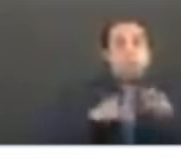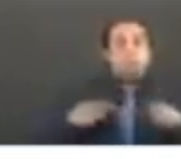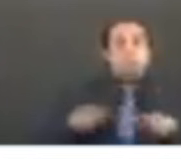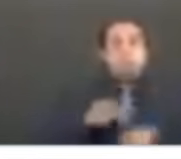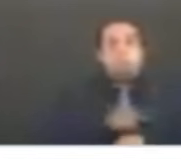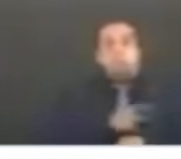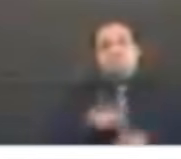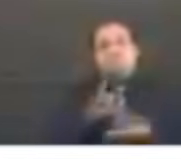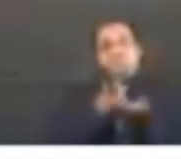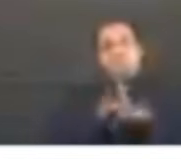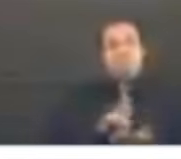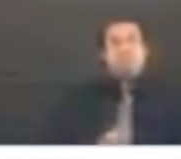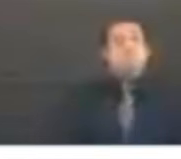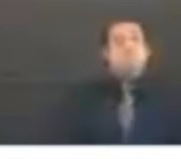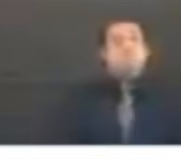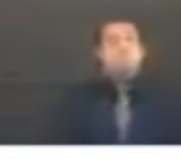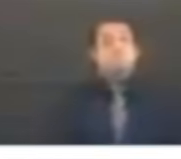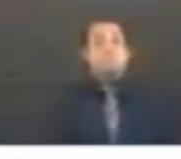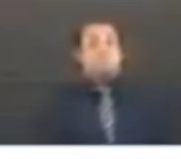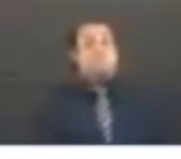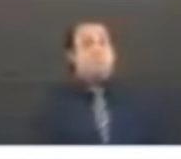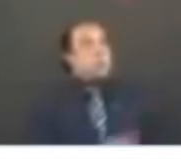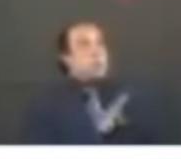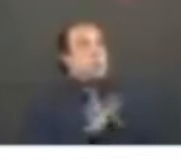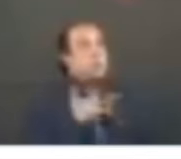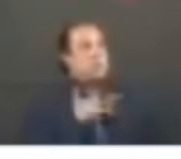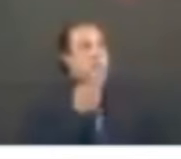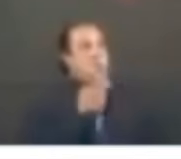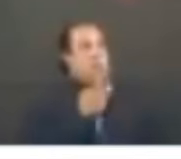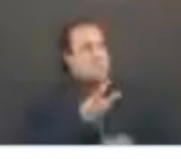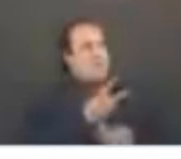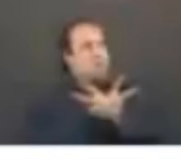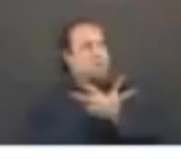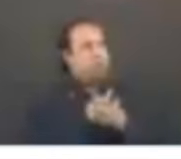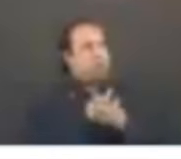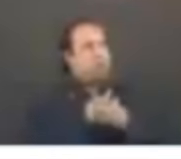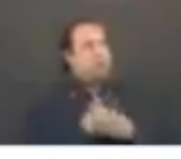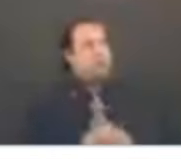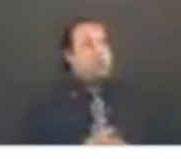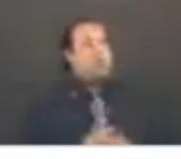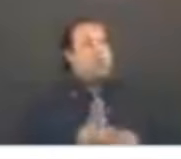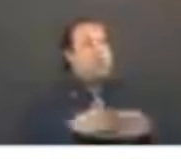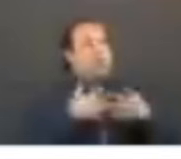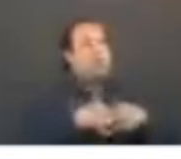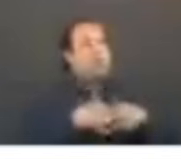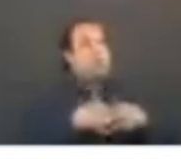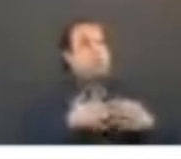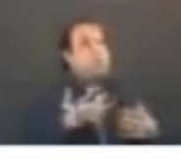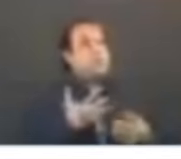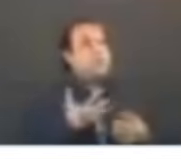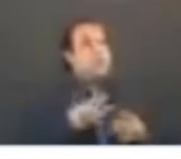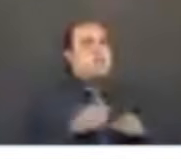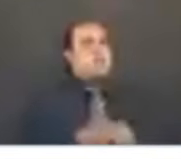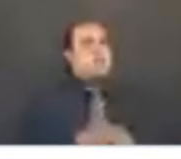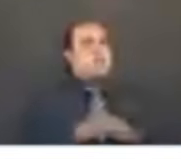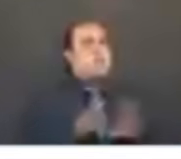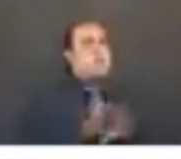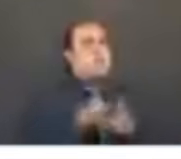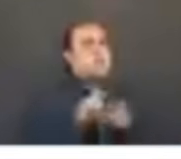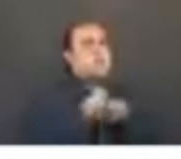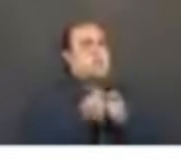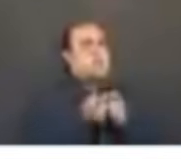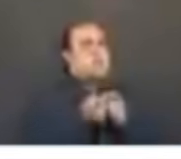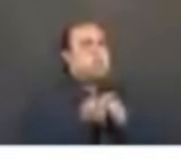tiene. ¿Podría entrar este adjetivo de que esta industria se ha convertido en una mafia y